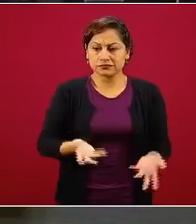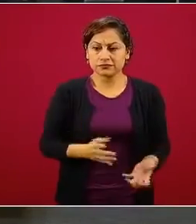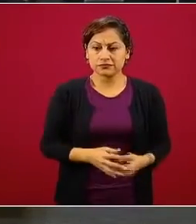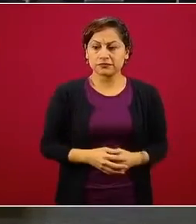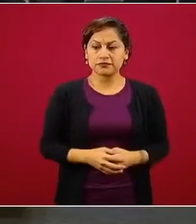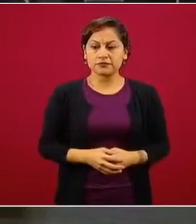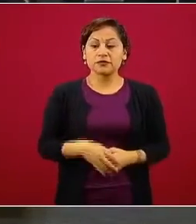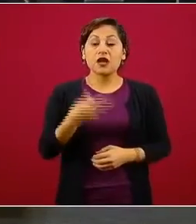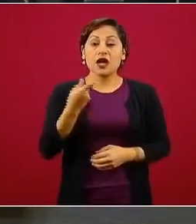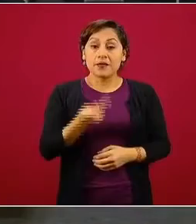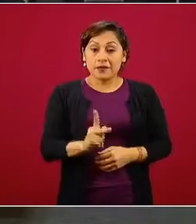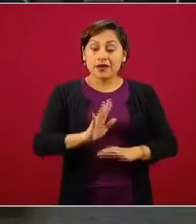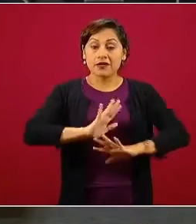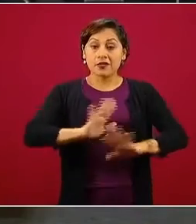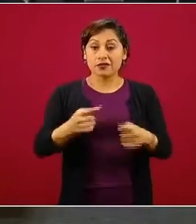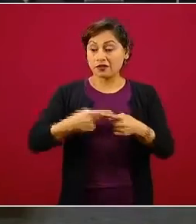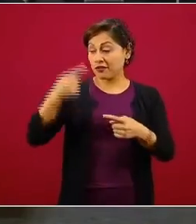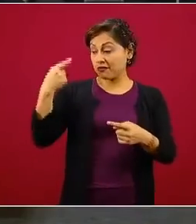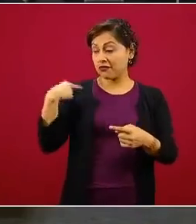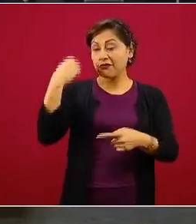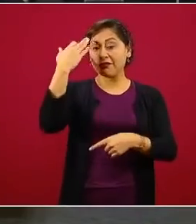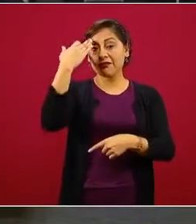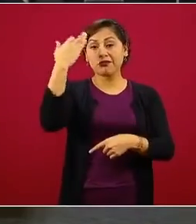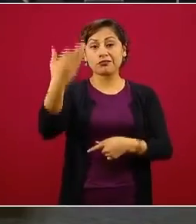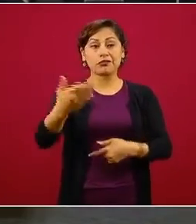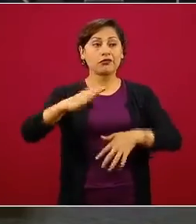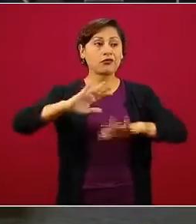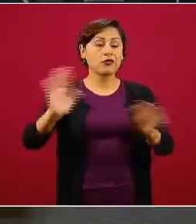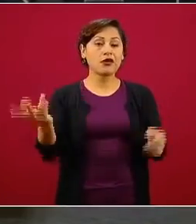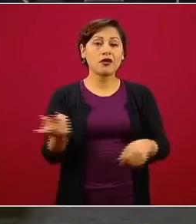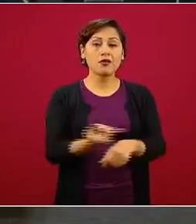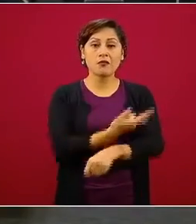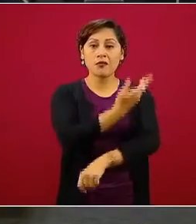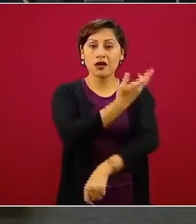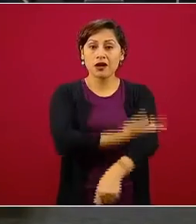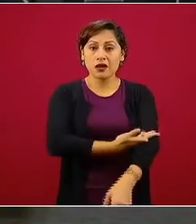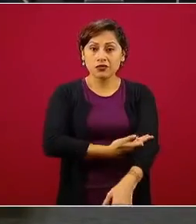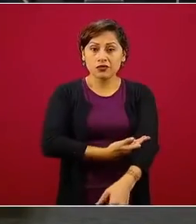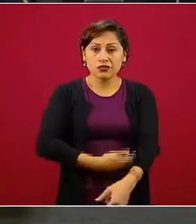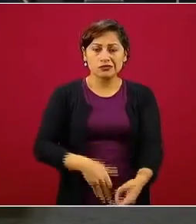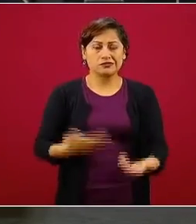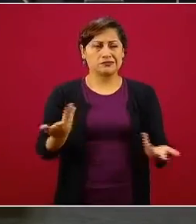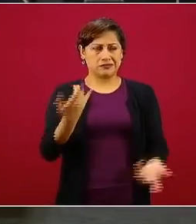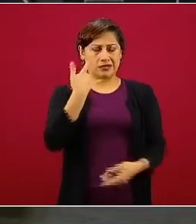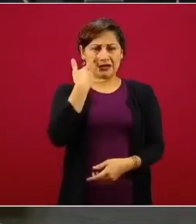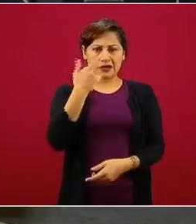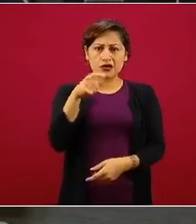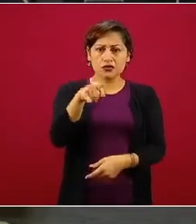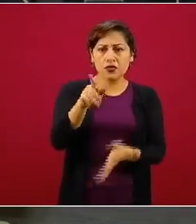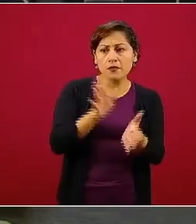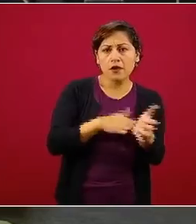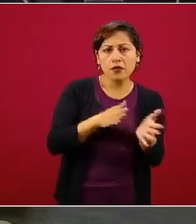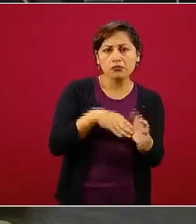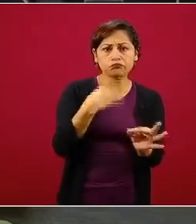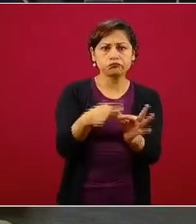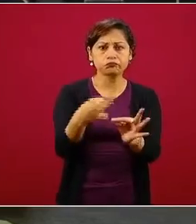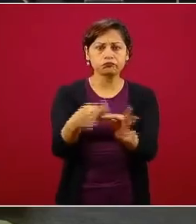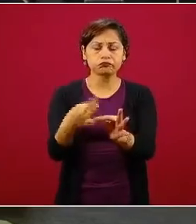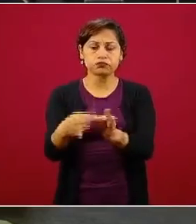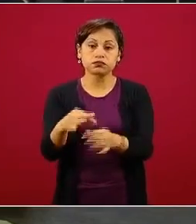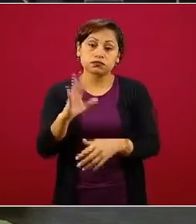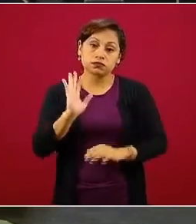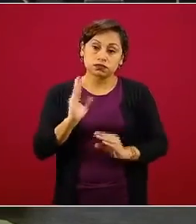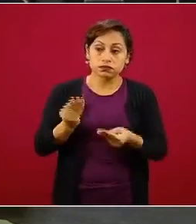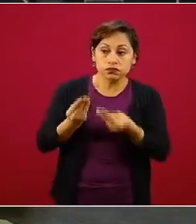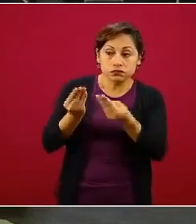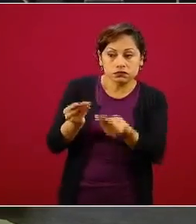ya se pasaron 2 temporadas de pesca de este señor y tiene todos sus documentos en regla. Ojalá y pudiésemos hacer algo, porque la